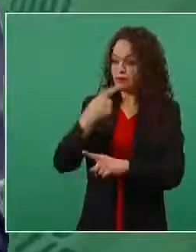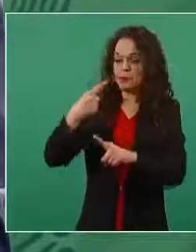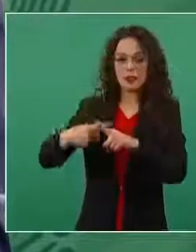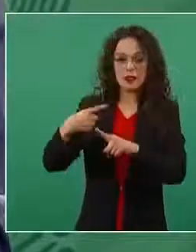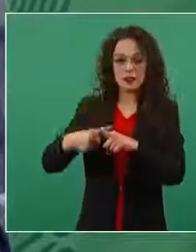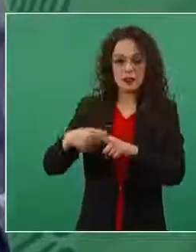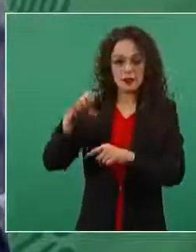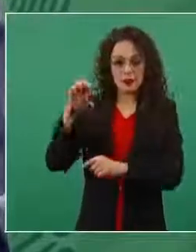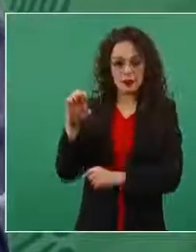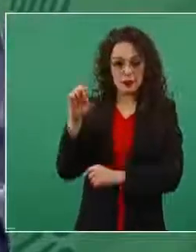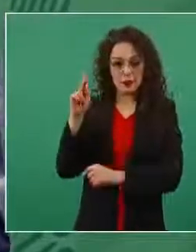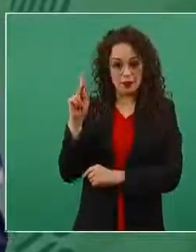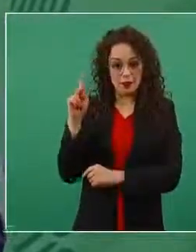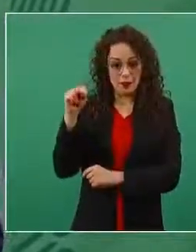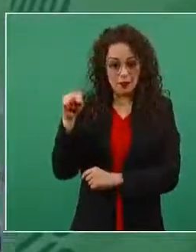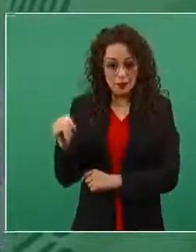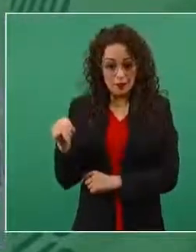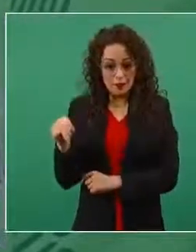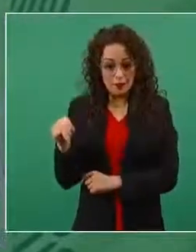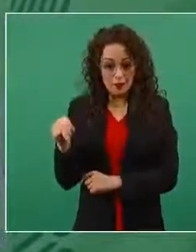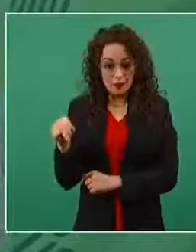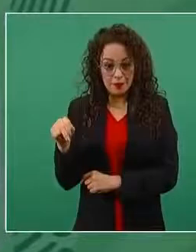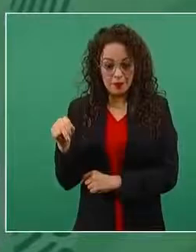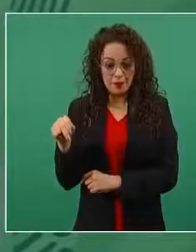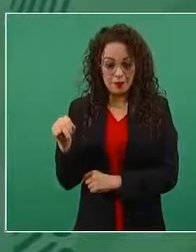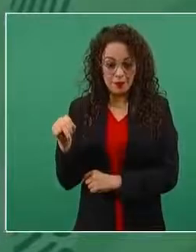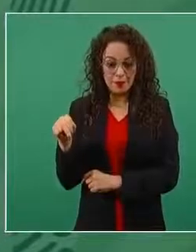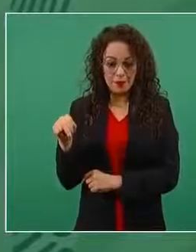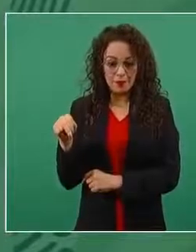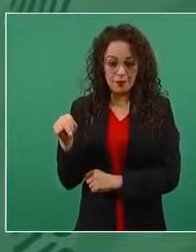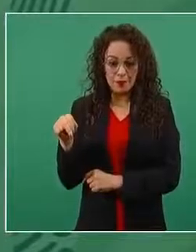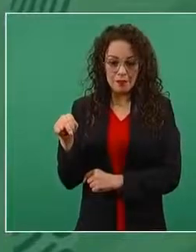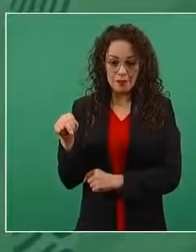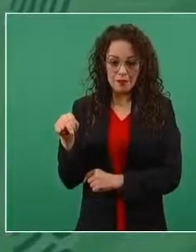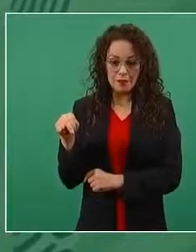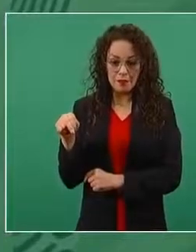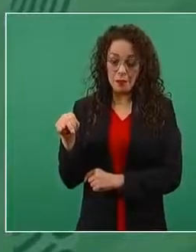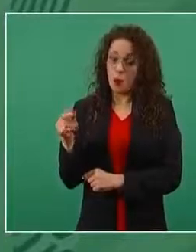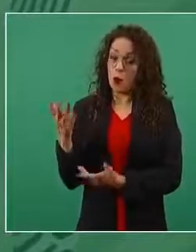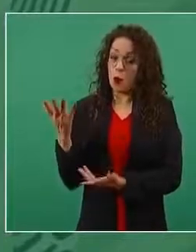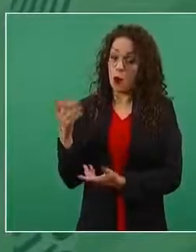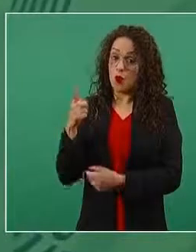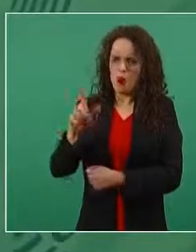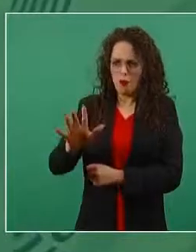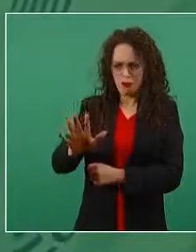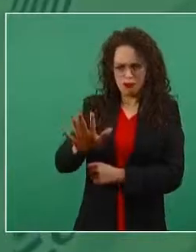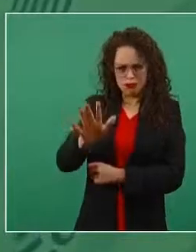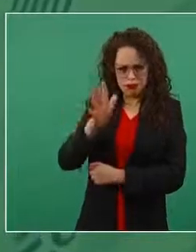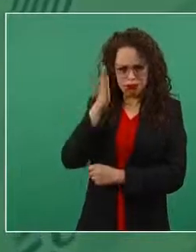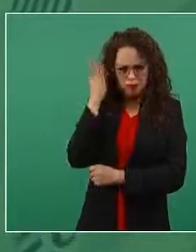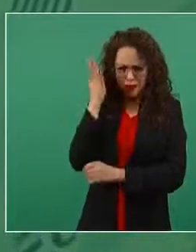inmediatamente, ¿no?, porque muy oportunistas